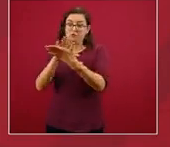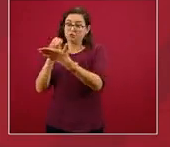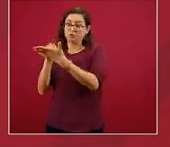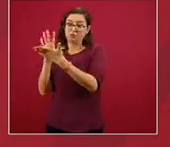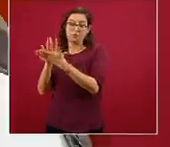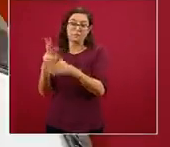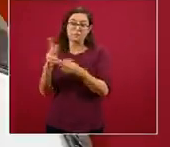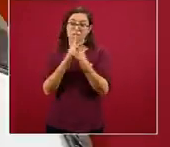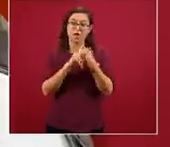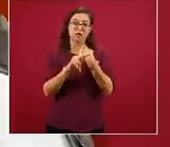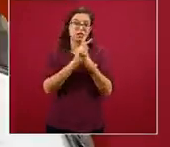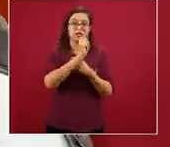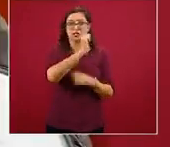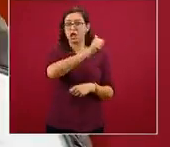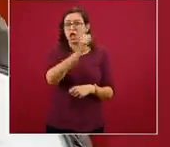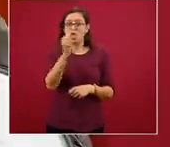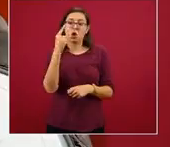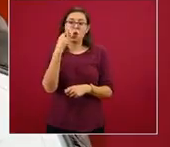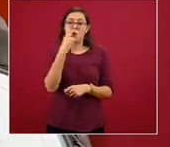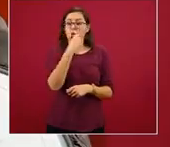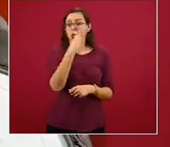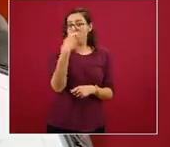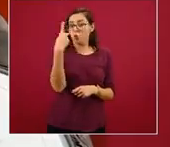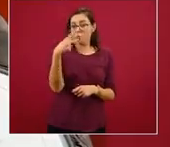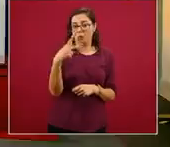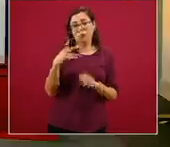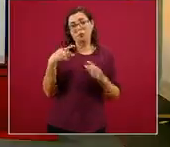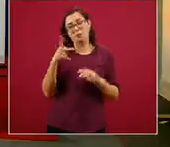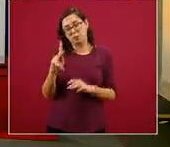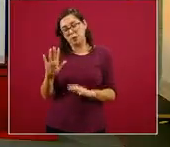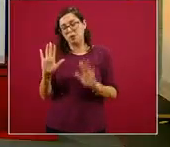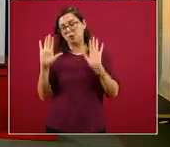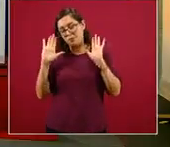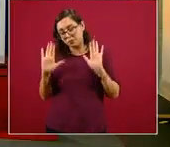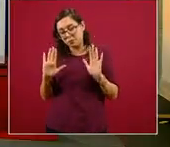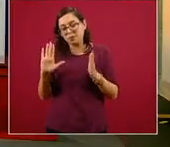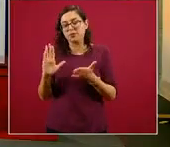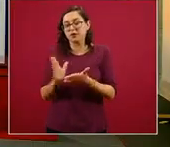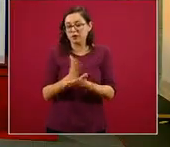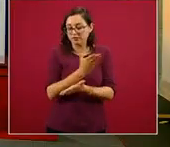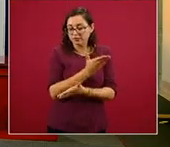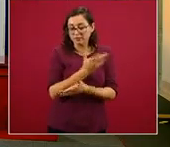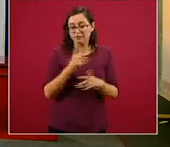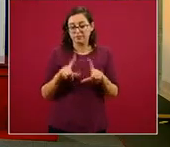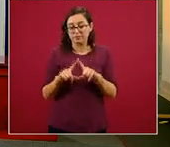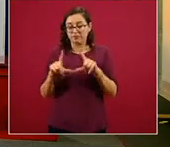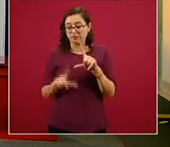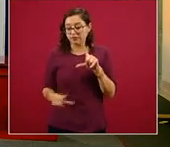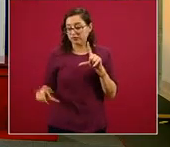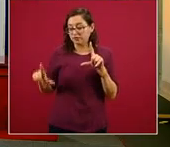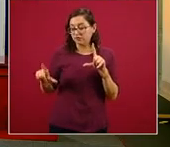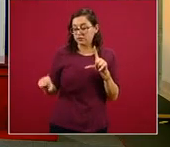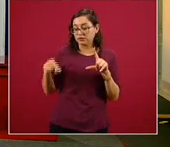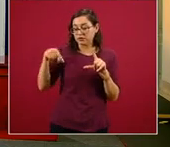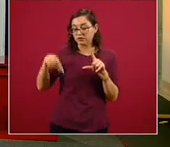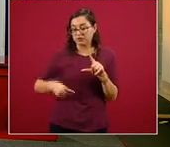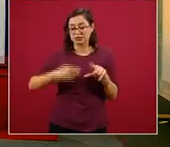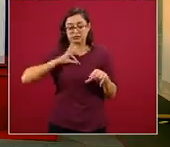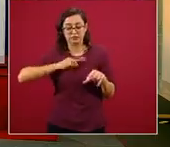país. Pero más allá de eso, y en donde en este punto también recalco que México desde el inicio de la